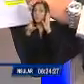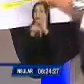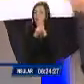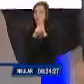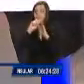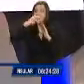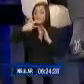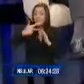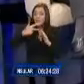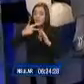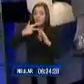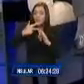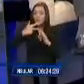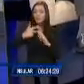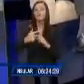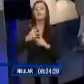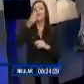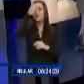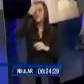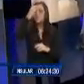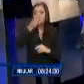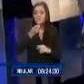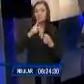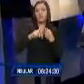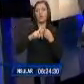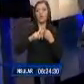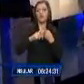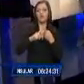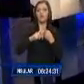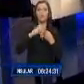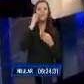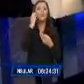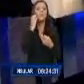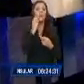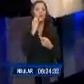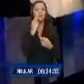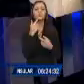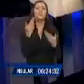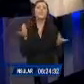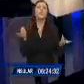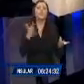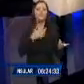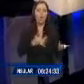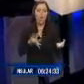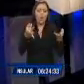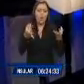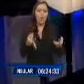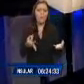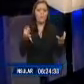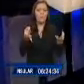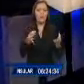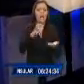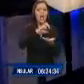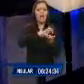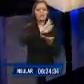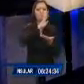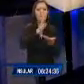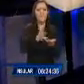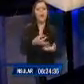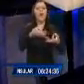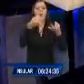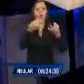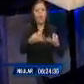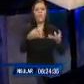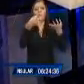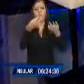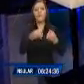lugar. Las resoluciones, como la que dice Juan Pablo, que se vio obligado a cumplir, y que la Asamblea también estaba obligada a